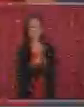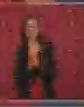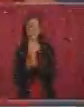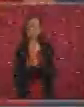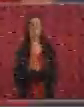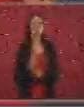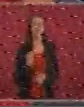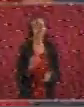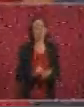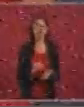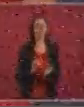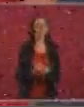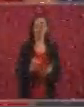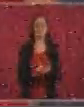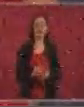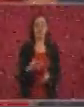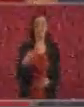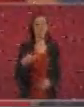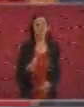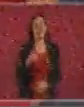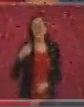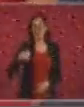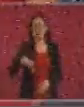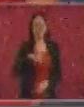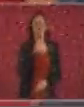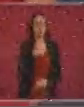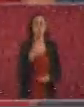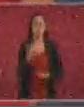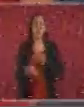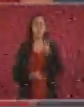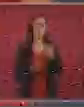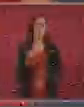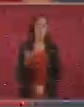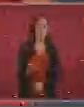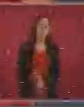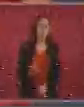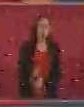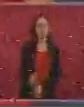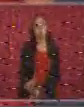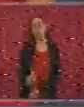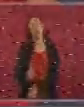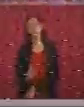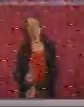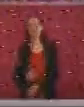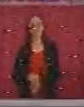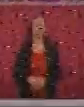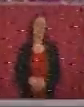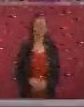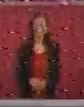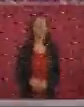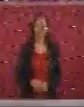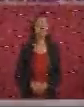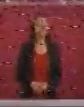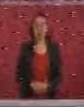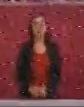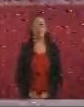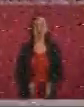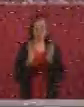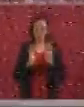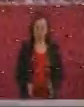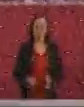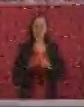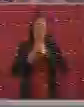van a formar incluso a coordinador, a jefe de manzana, de jefe de manzana. Al menos hasta ahorita ni